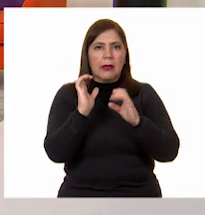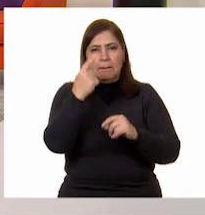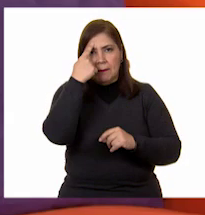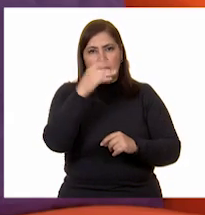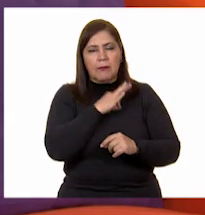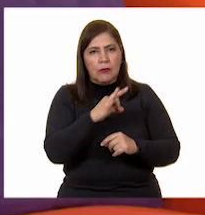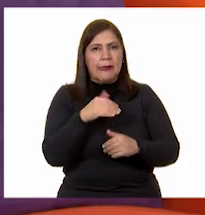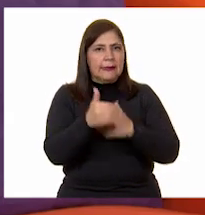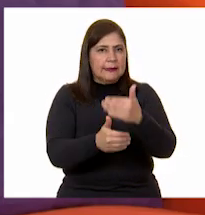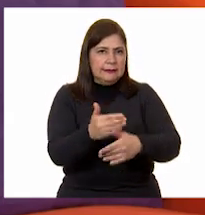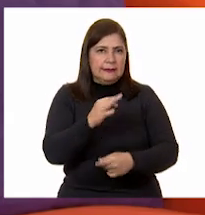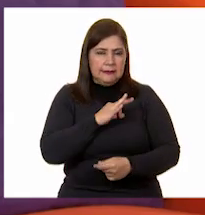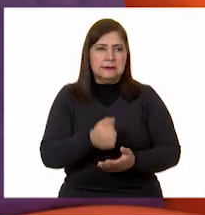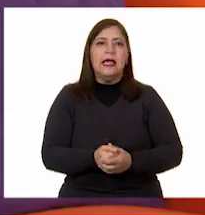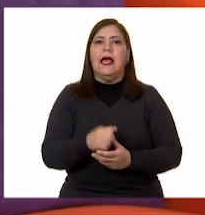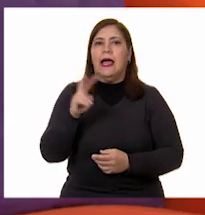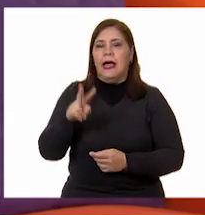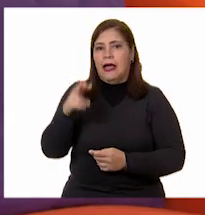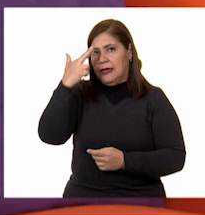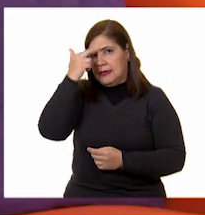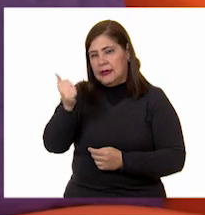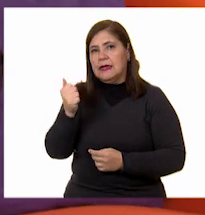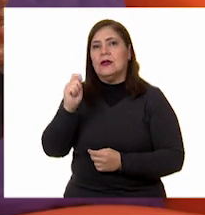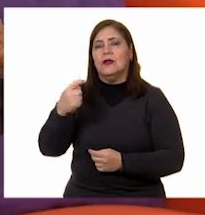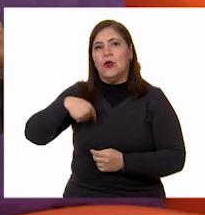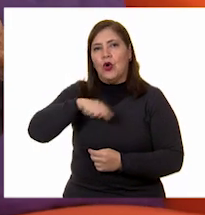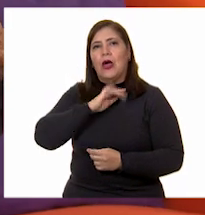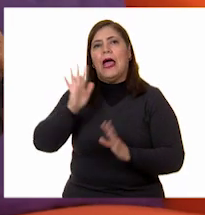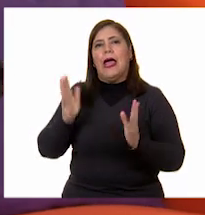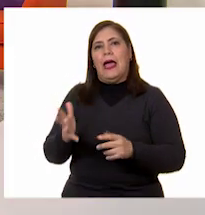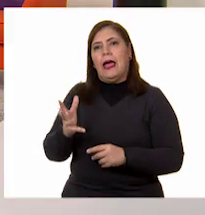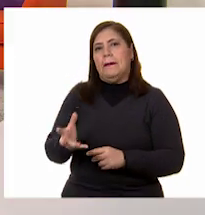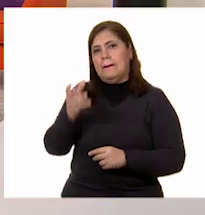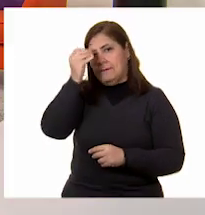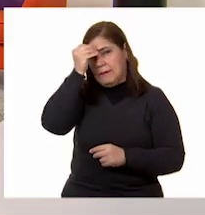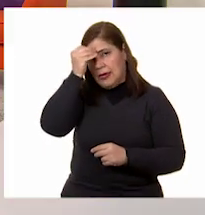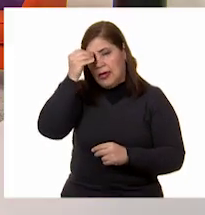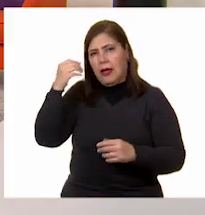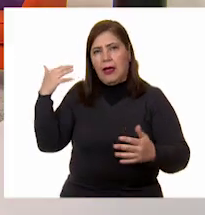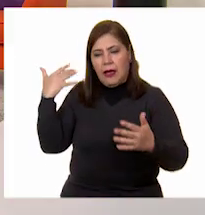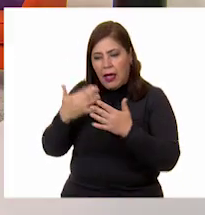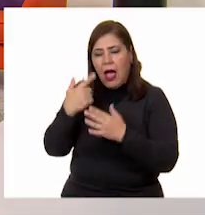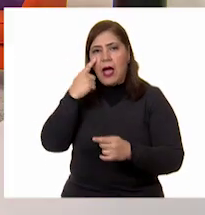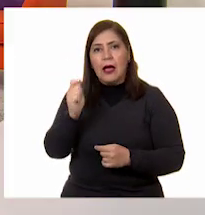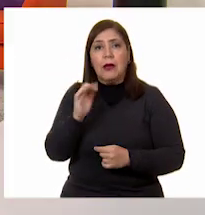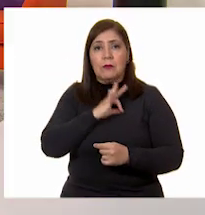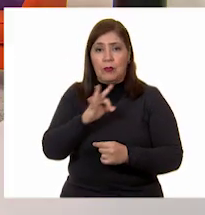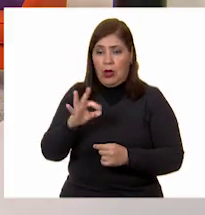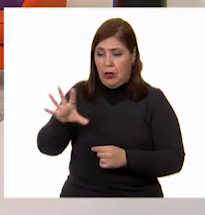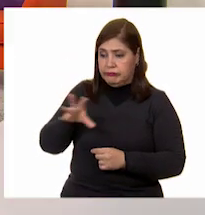enfermarnos. Exacto. Hemos aprendido a lo largo de este tiempo que para prevenir un